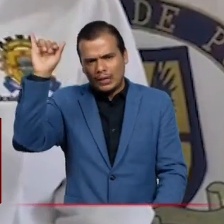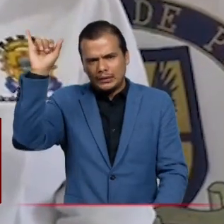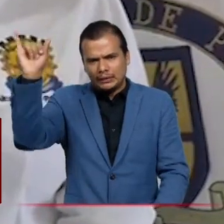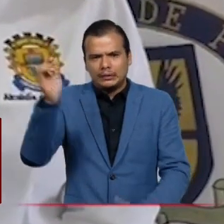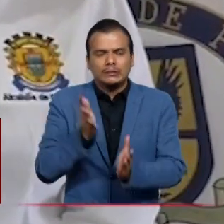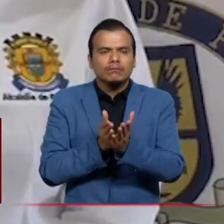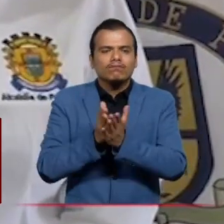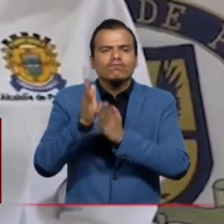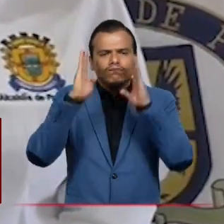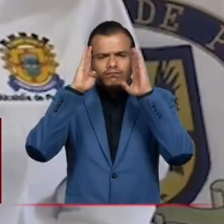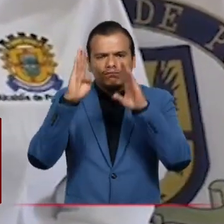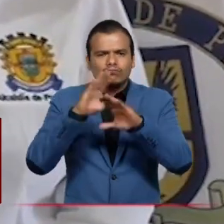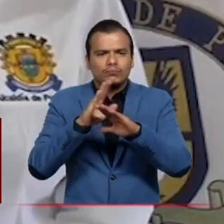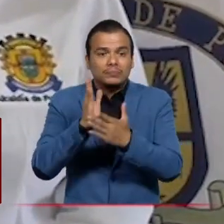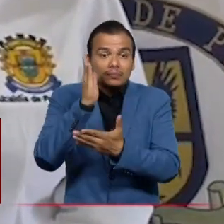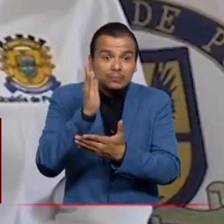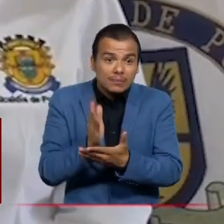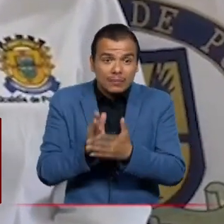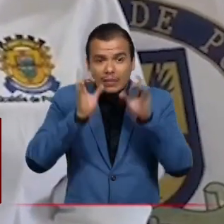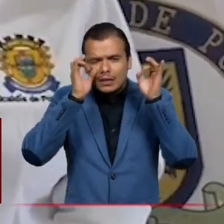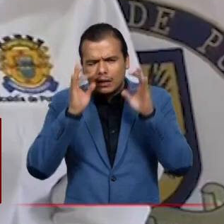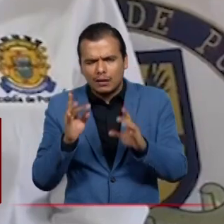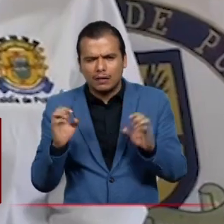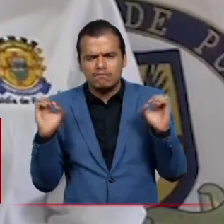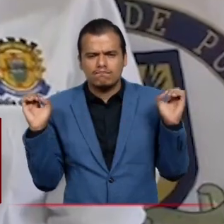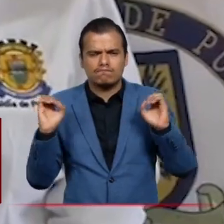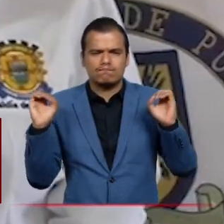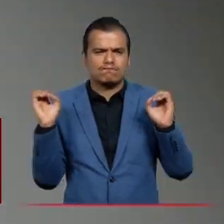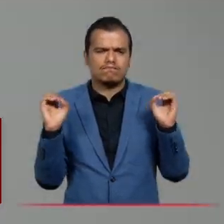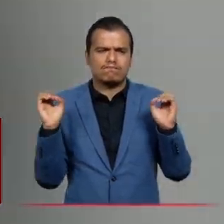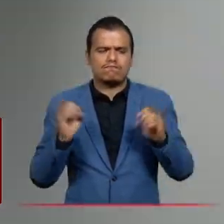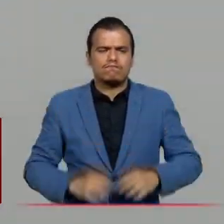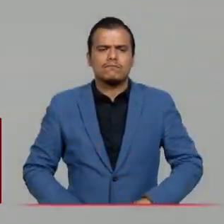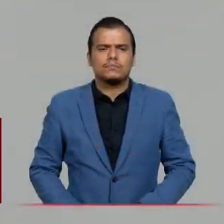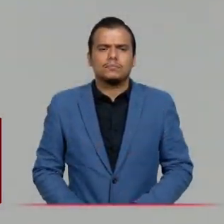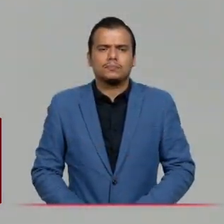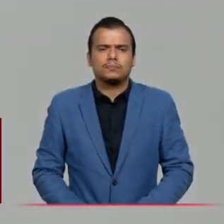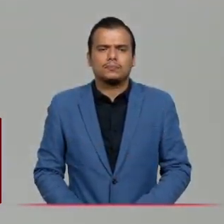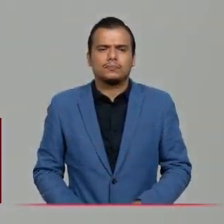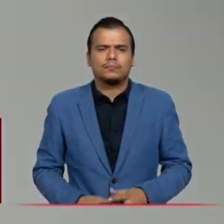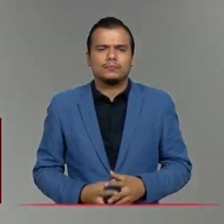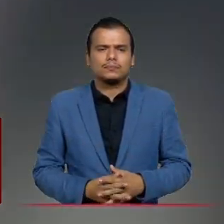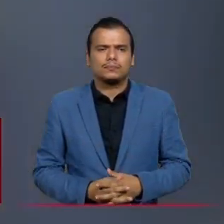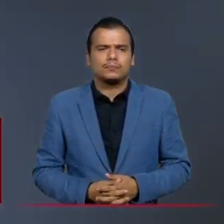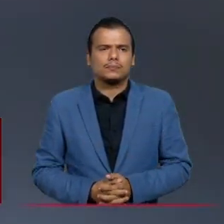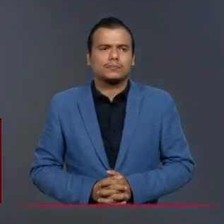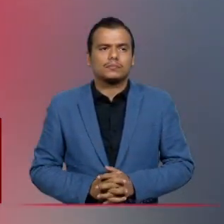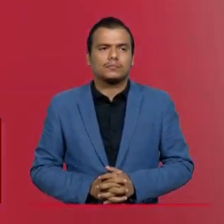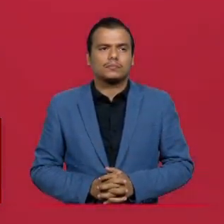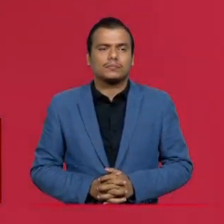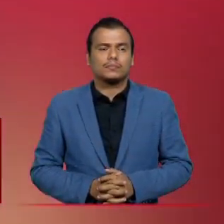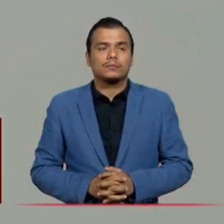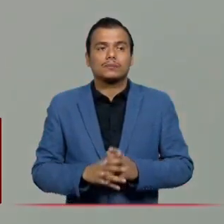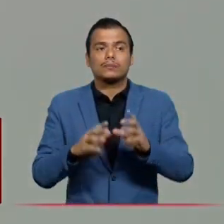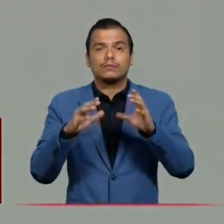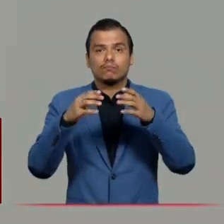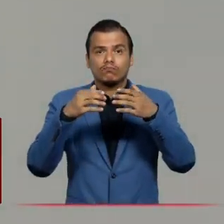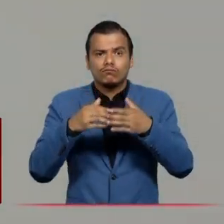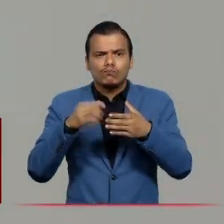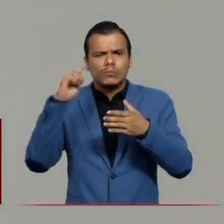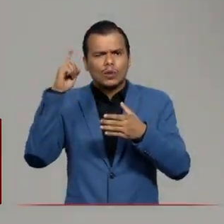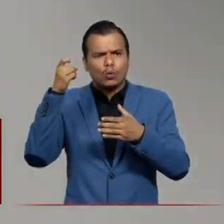los galenos eh sin ningún tipo de complicación para su vida de acuerdo a las lesiones presentadas y desde la Secretaría de